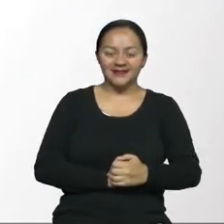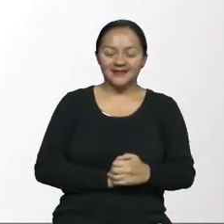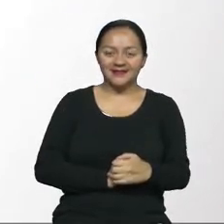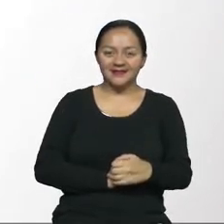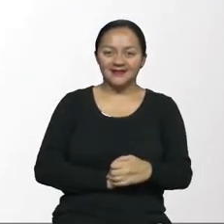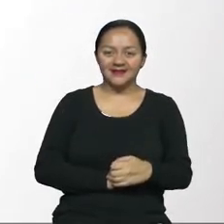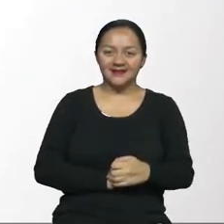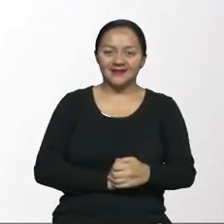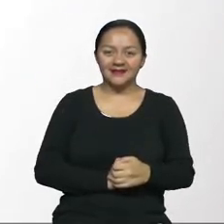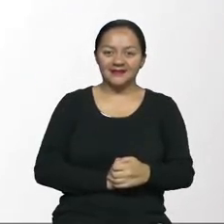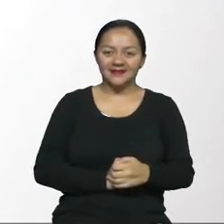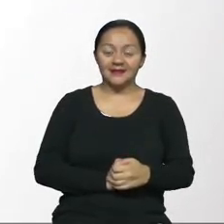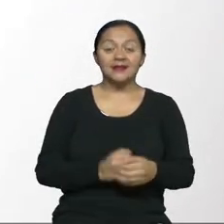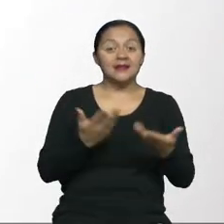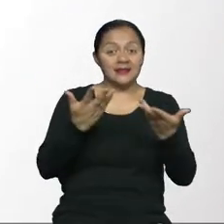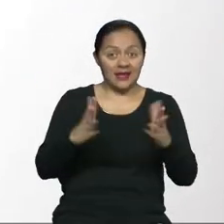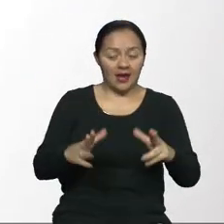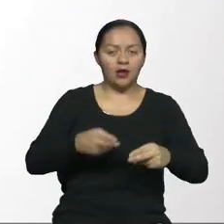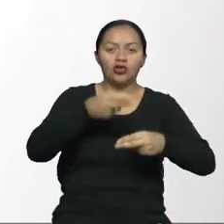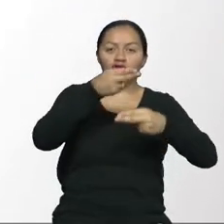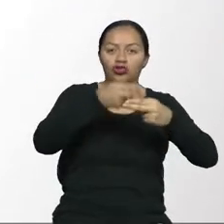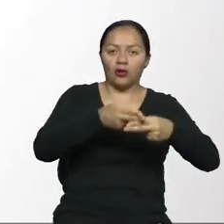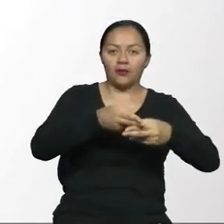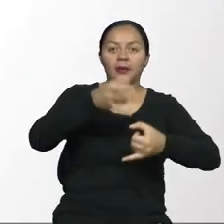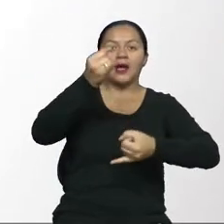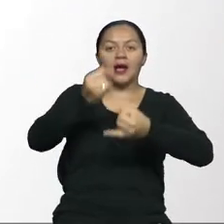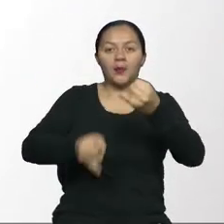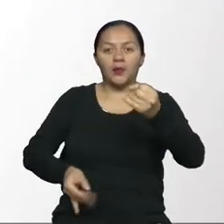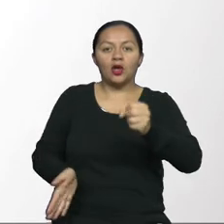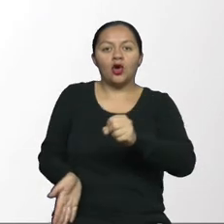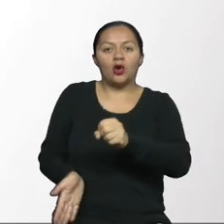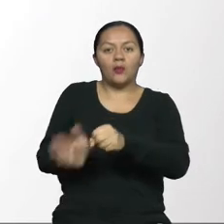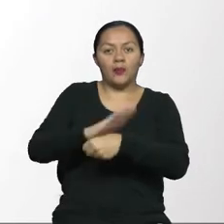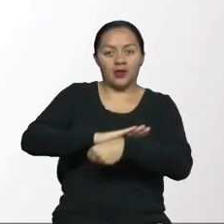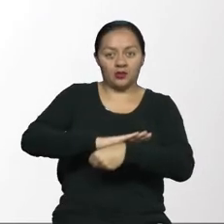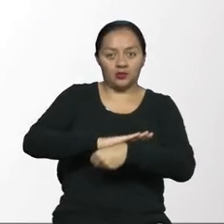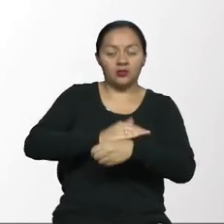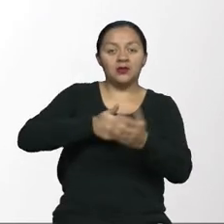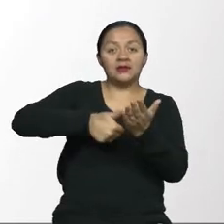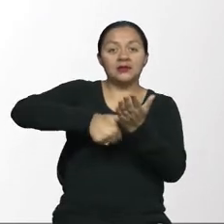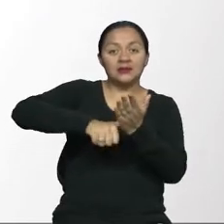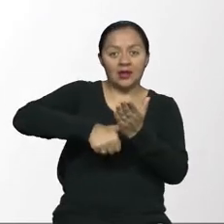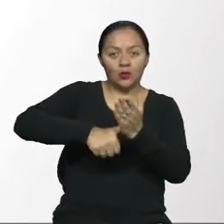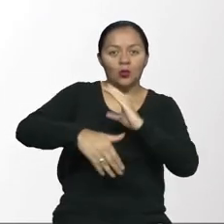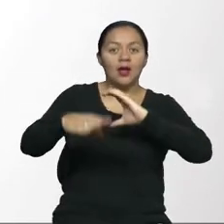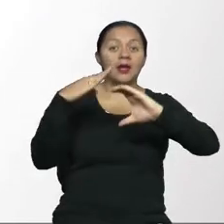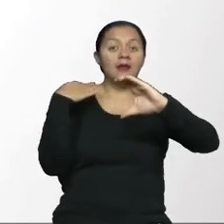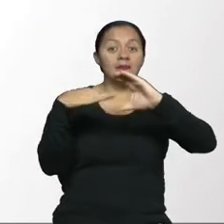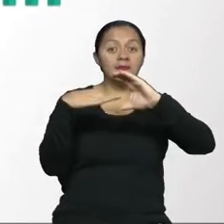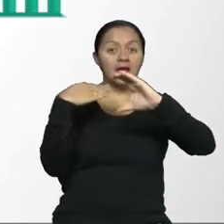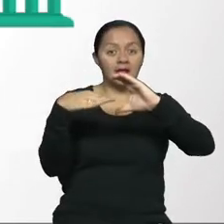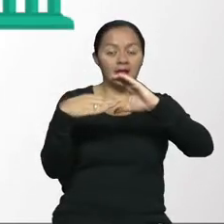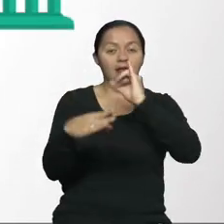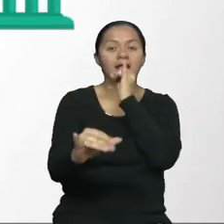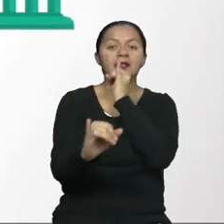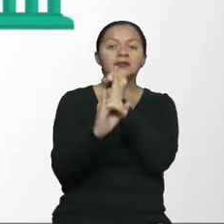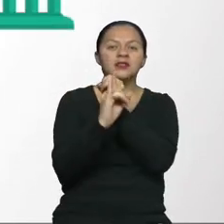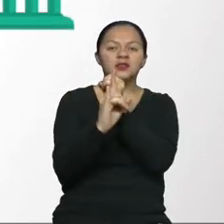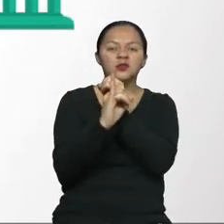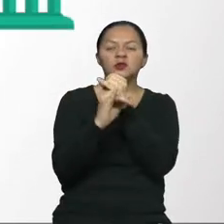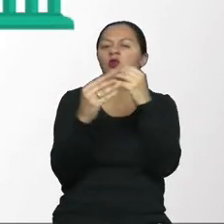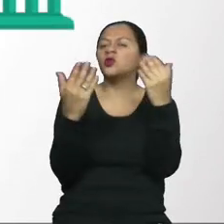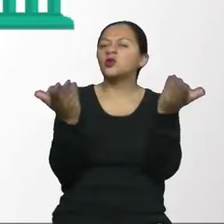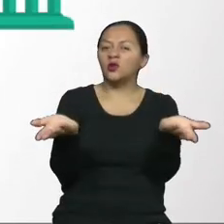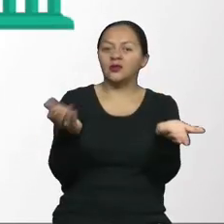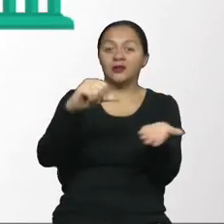.ec con los nombres y apellidos completos, cédula, correo electrónico, institución y ciudad